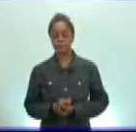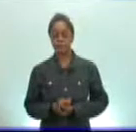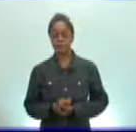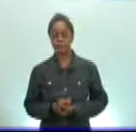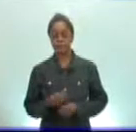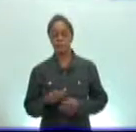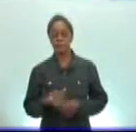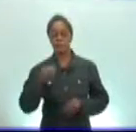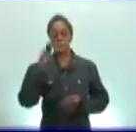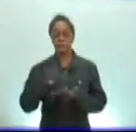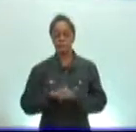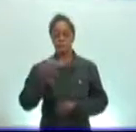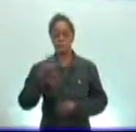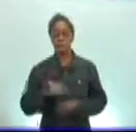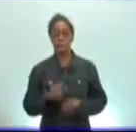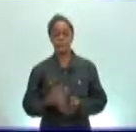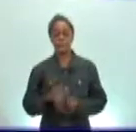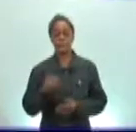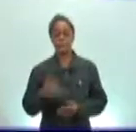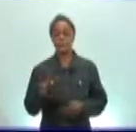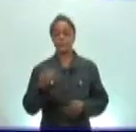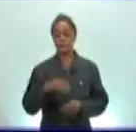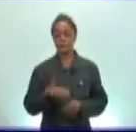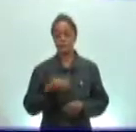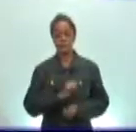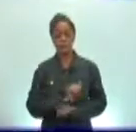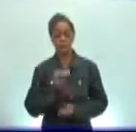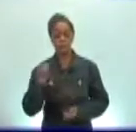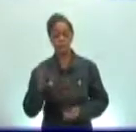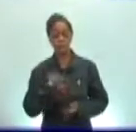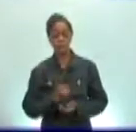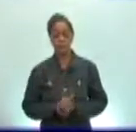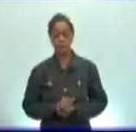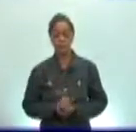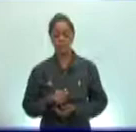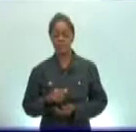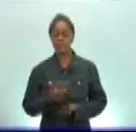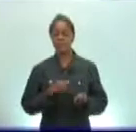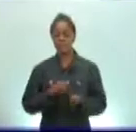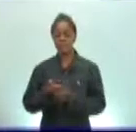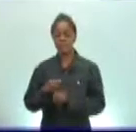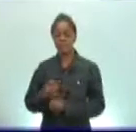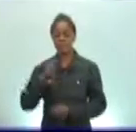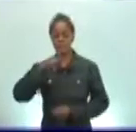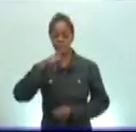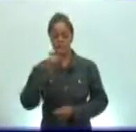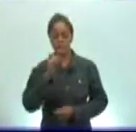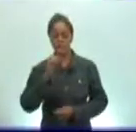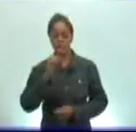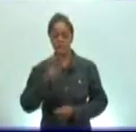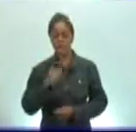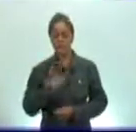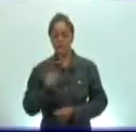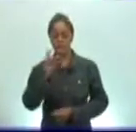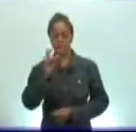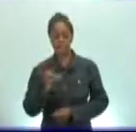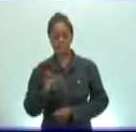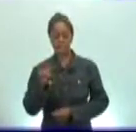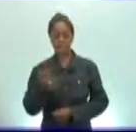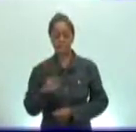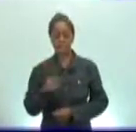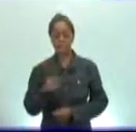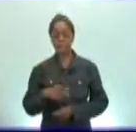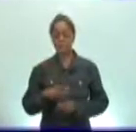La caída de la tiranía machadista no trajo paz ni independencia. Asesinado Antonio Guiteras, personajes